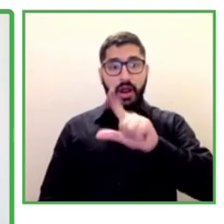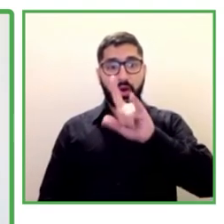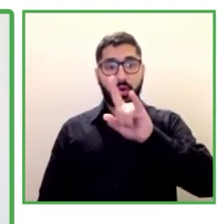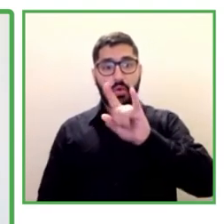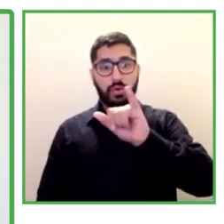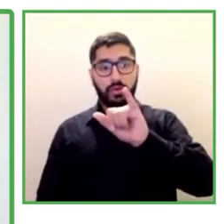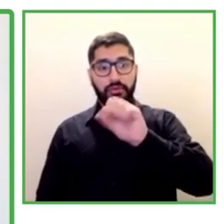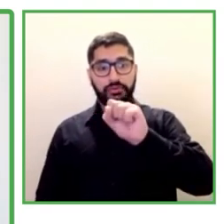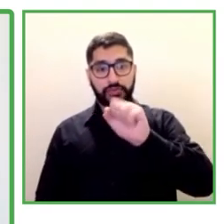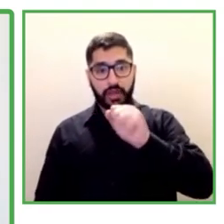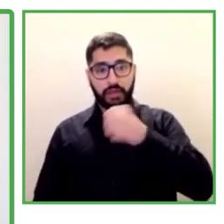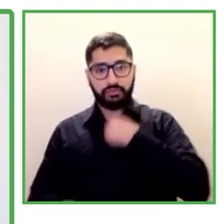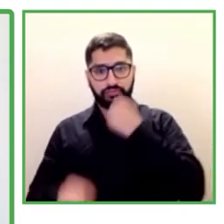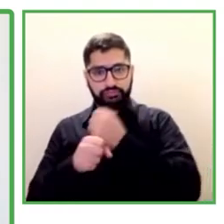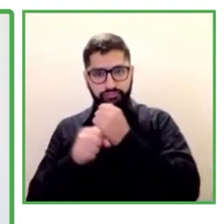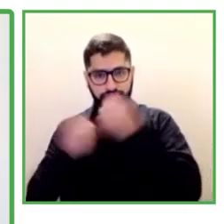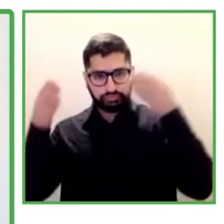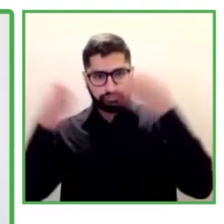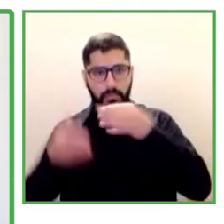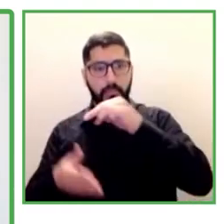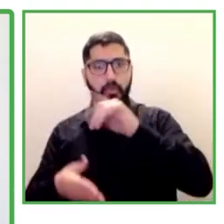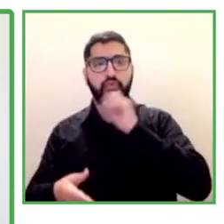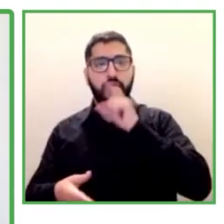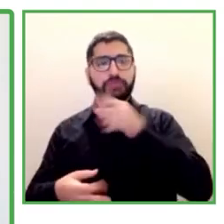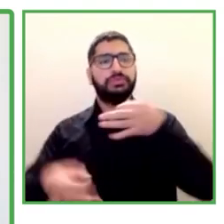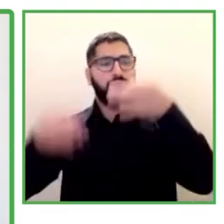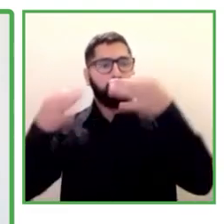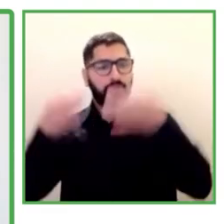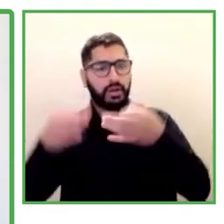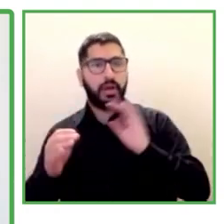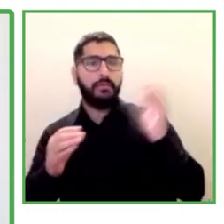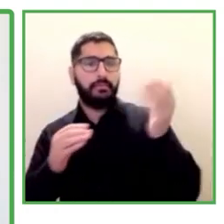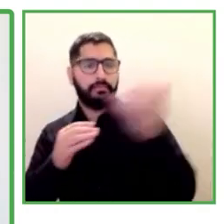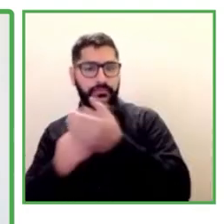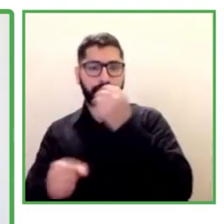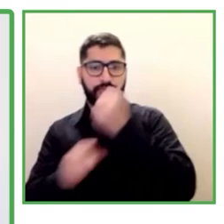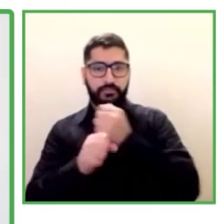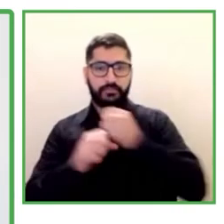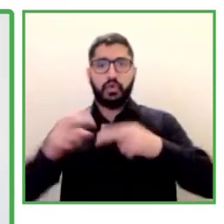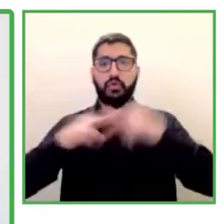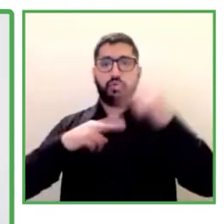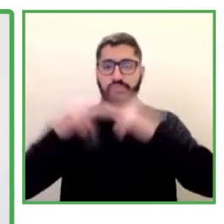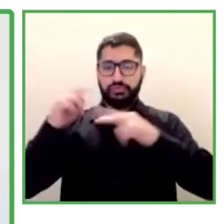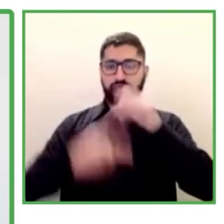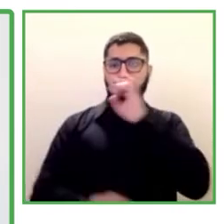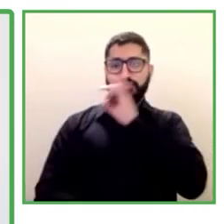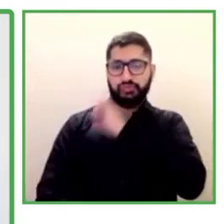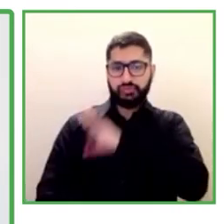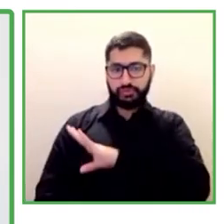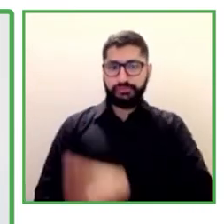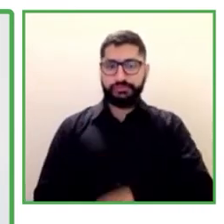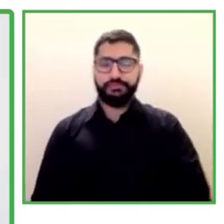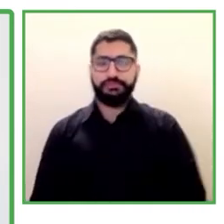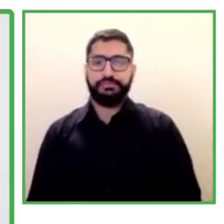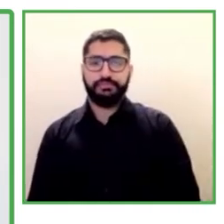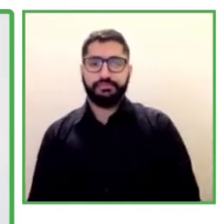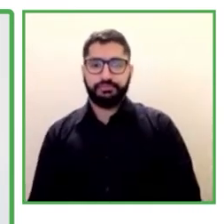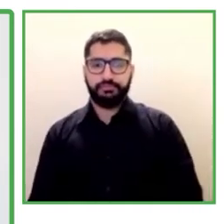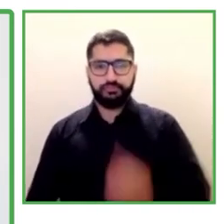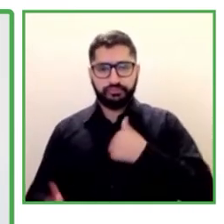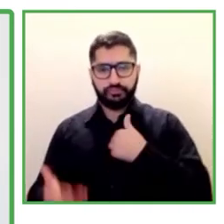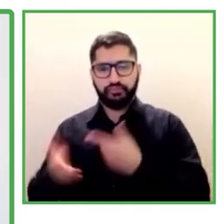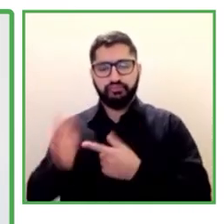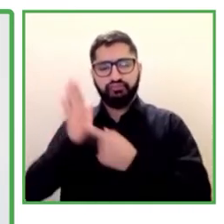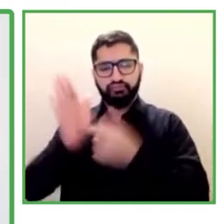la Cámara Chilena de la Construcción. Y les voy a hablar respecto a las políticas que nosotros desarrollamos y los programas